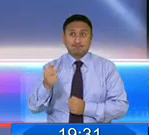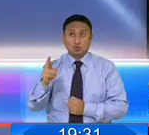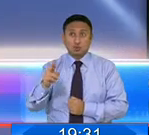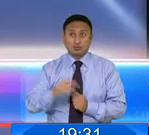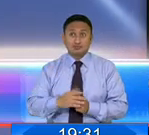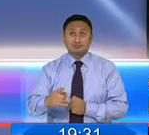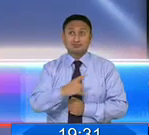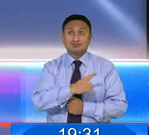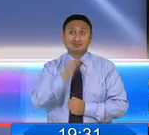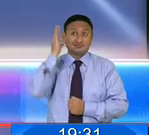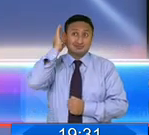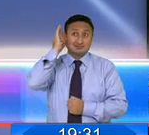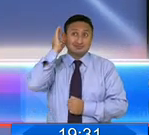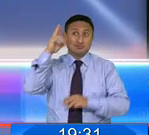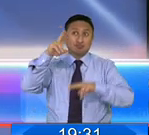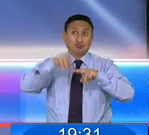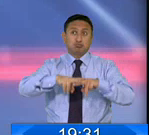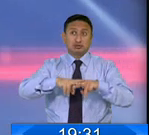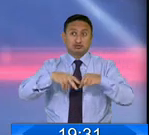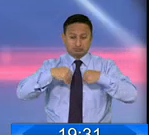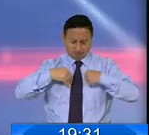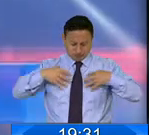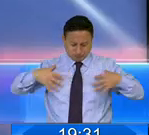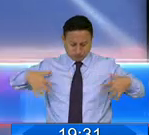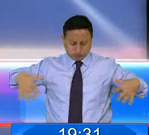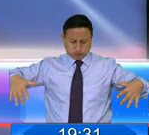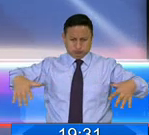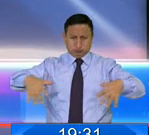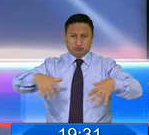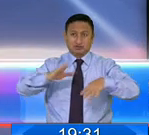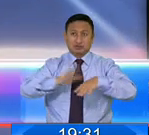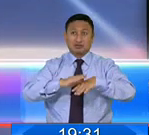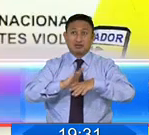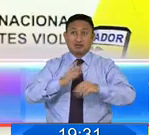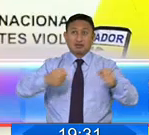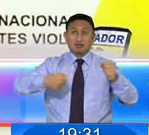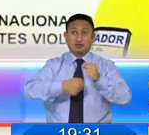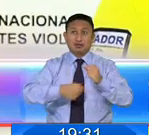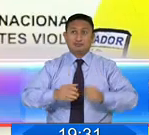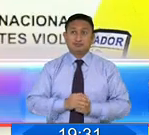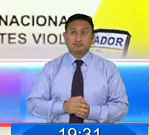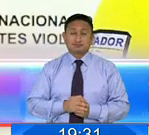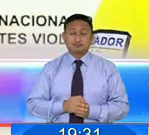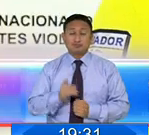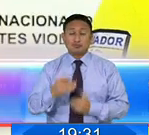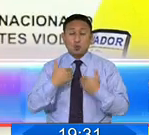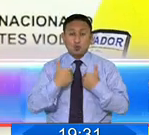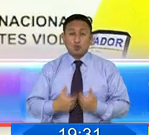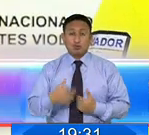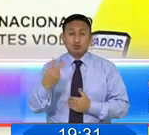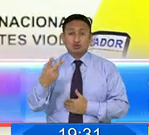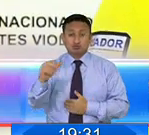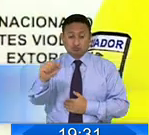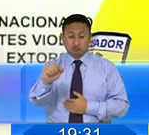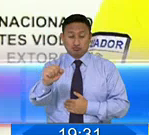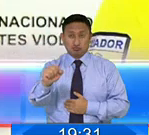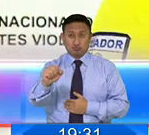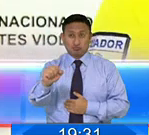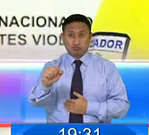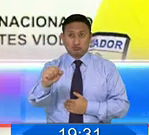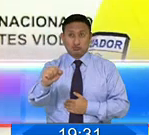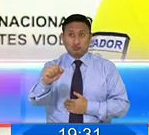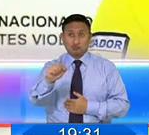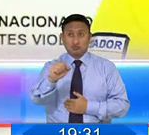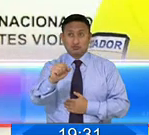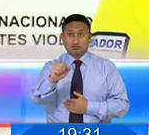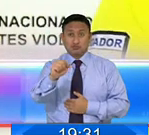ella, tendida en el suelo con un gran charco de sangre producto del violento ataque. El cuerpo presenta 2 cortes, uno en la región hioidea y